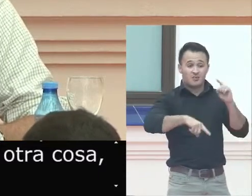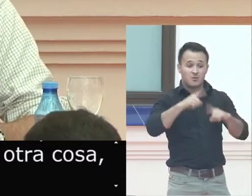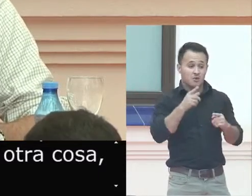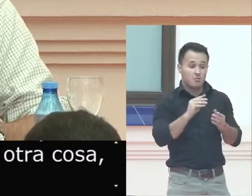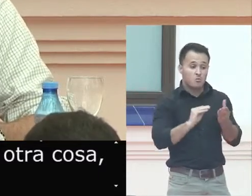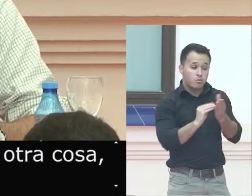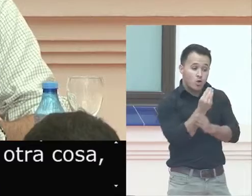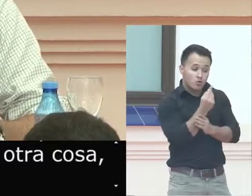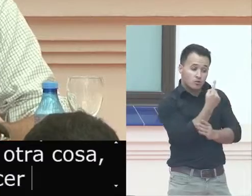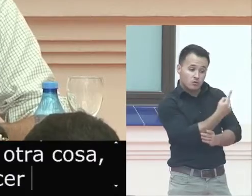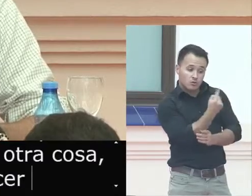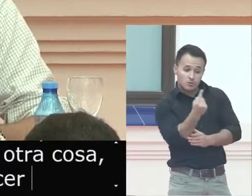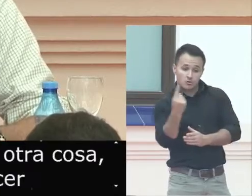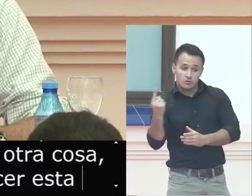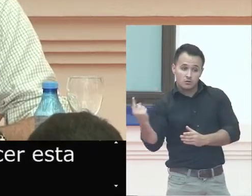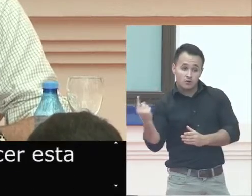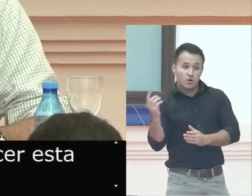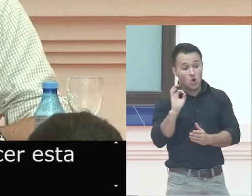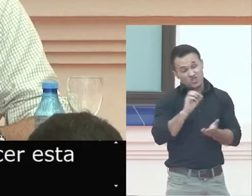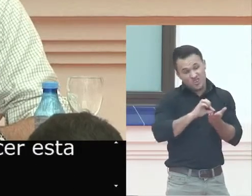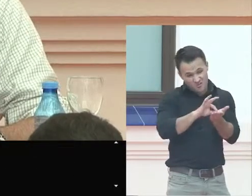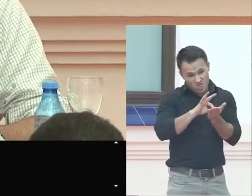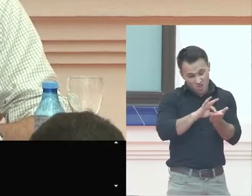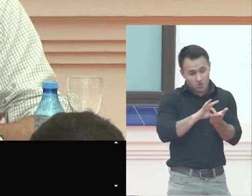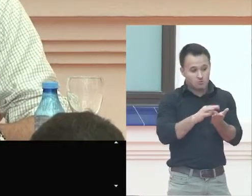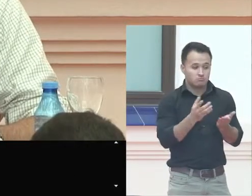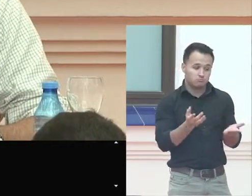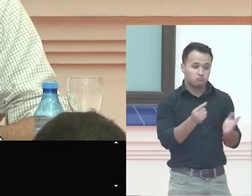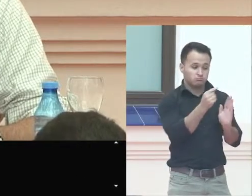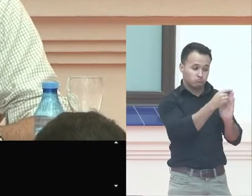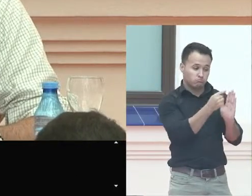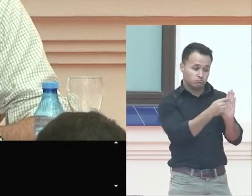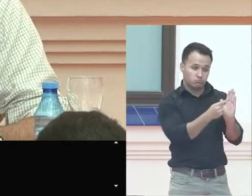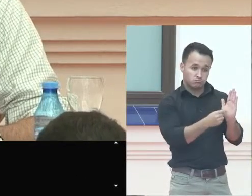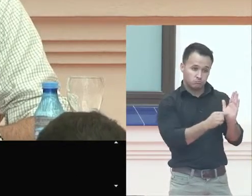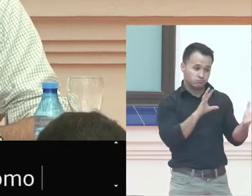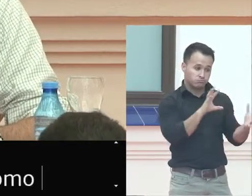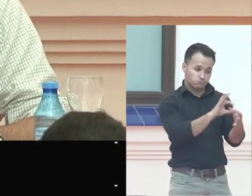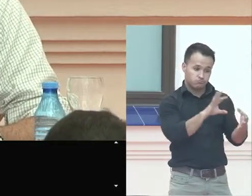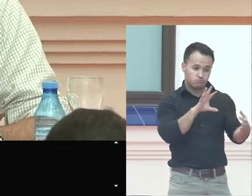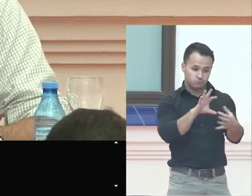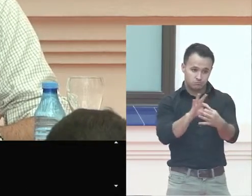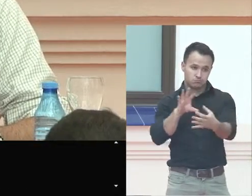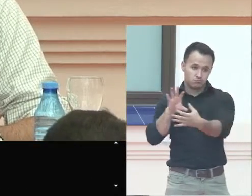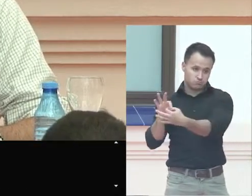sea el producto o servicio que se va a adquirir, se puedan seleccionar esos requisitos.